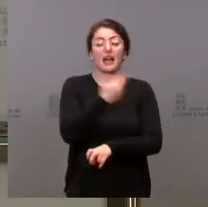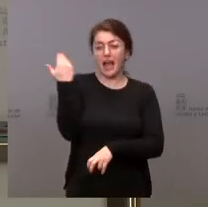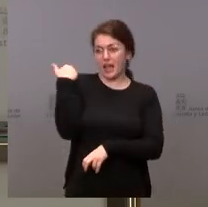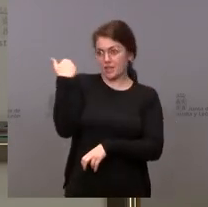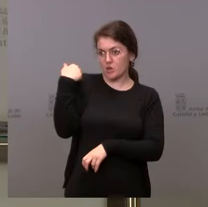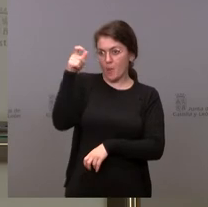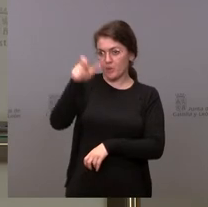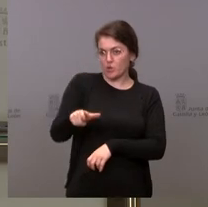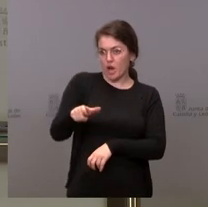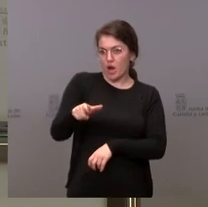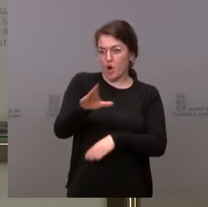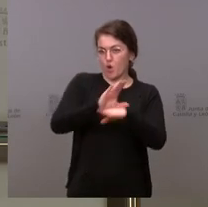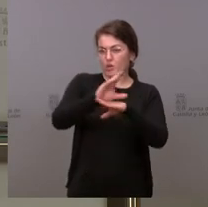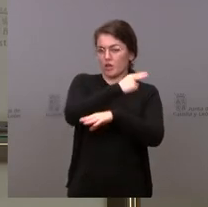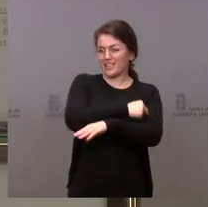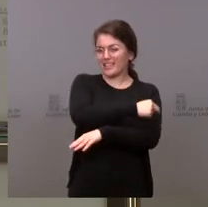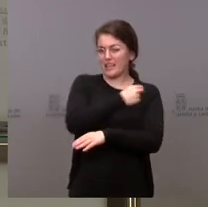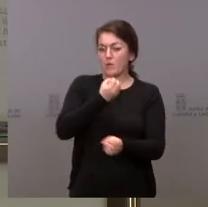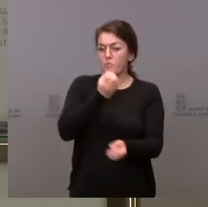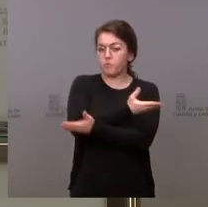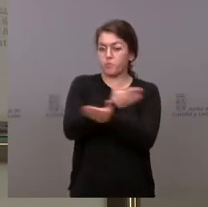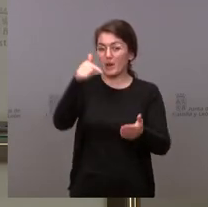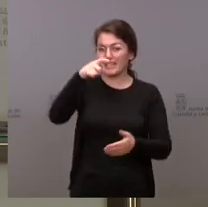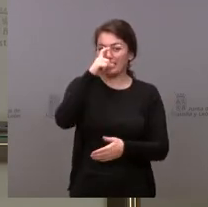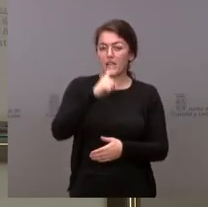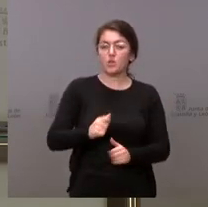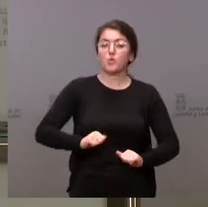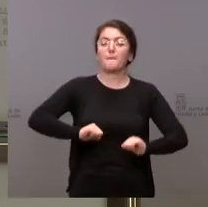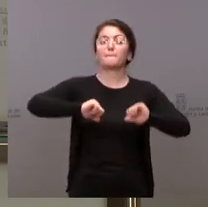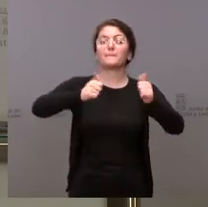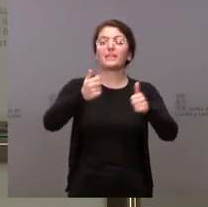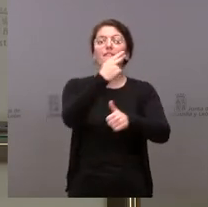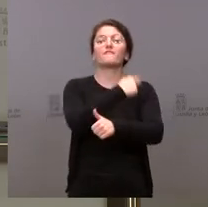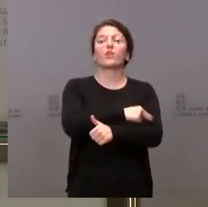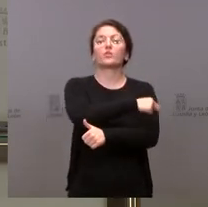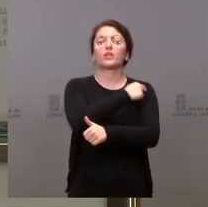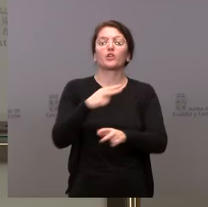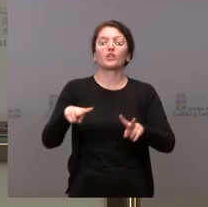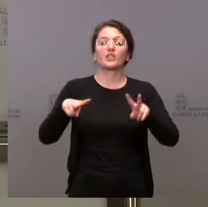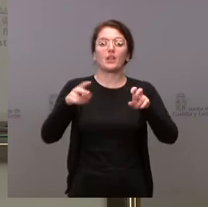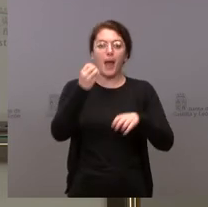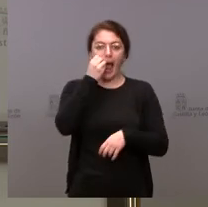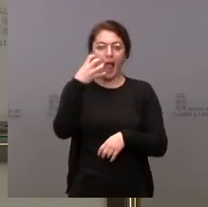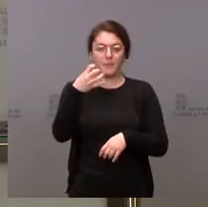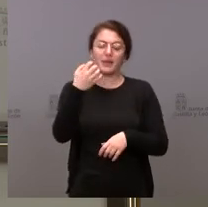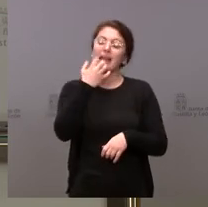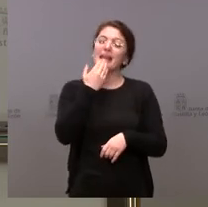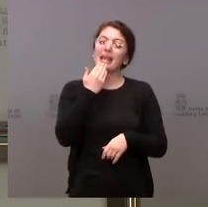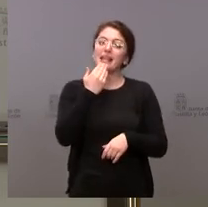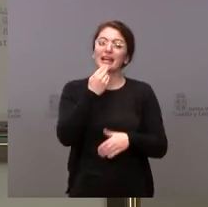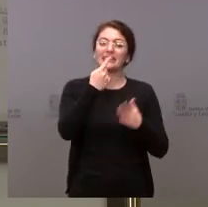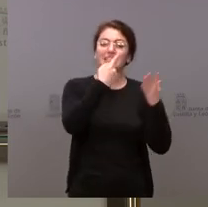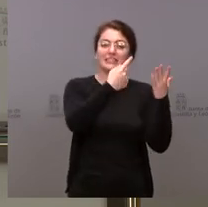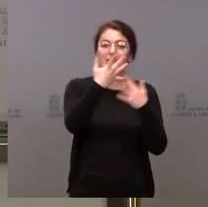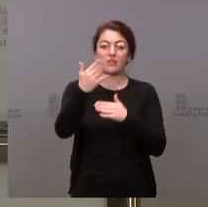que este año se iba a comenzar de forma generalizada la vacunación de herpes zóster en mayores de 65 años no sé si ese